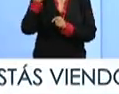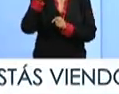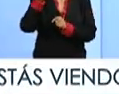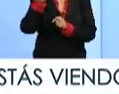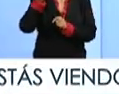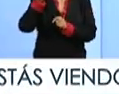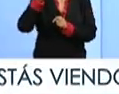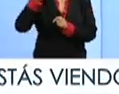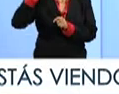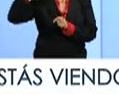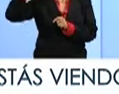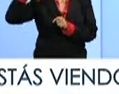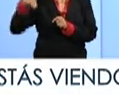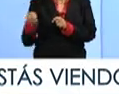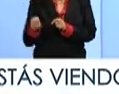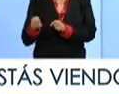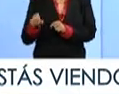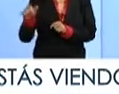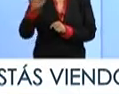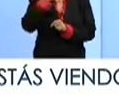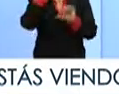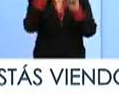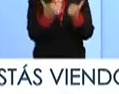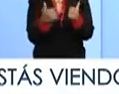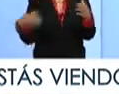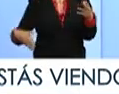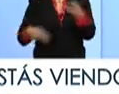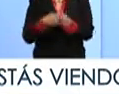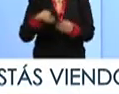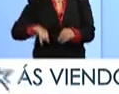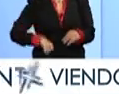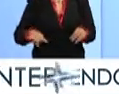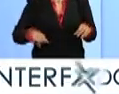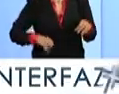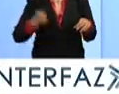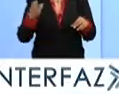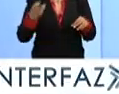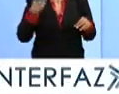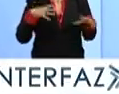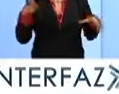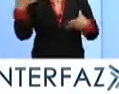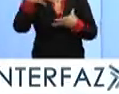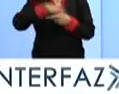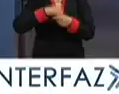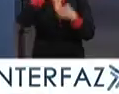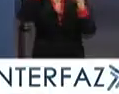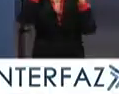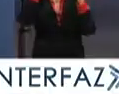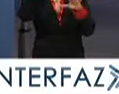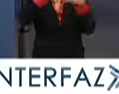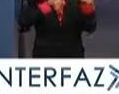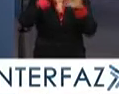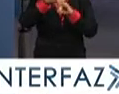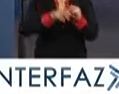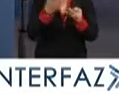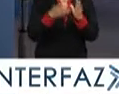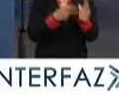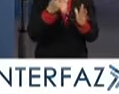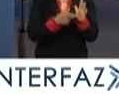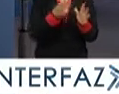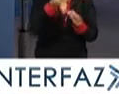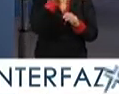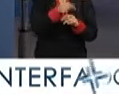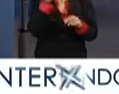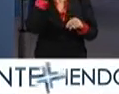haciendo los STEAM, y se agrega también el arte, lo cual es muy interesante en esta integración de los conocimientos. Claro, porque muchas veces cuando